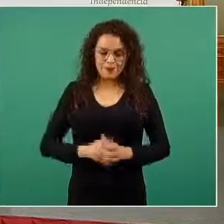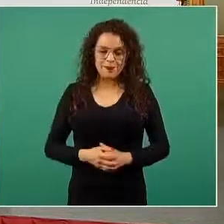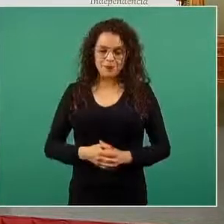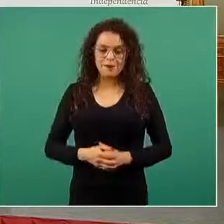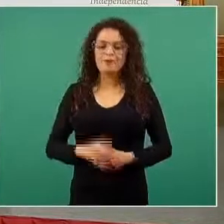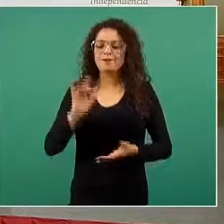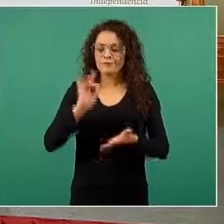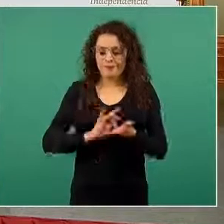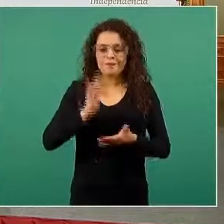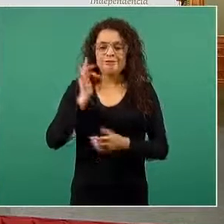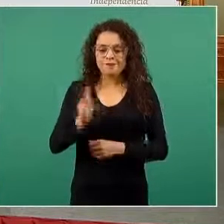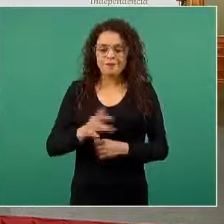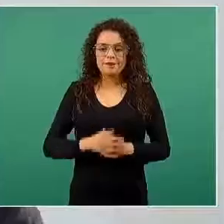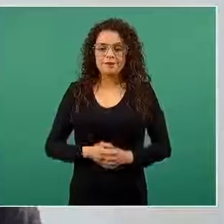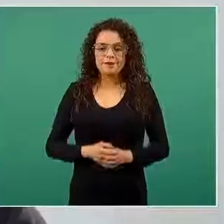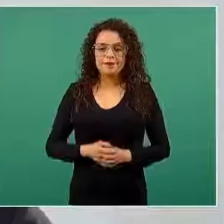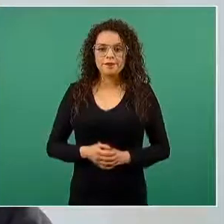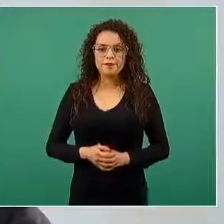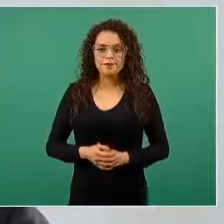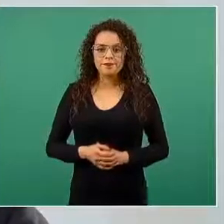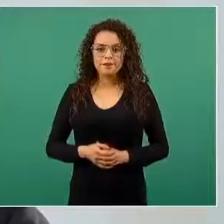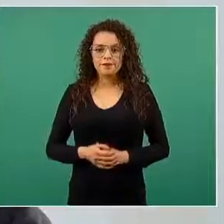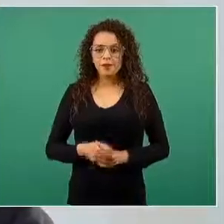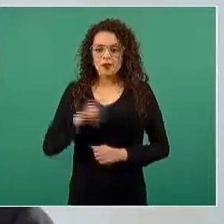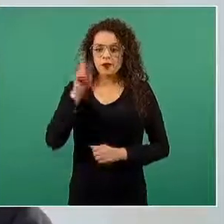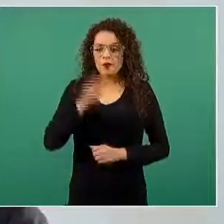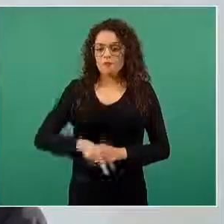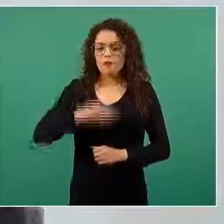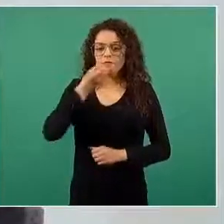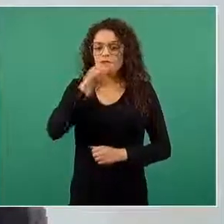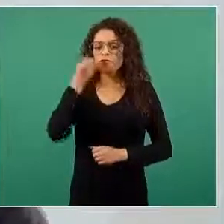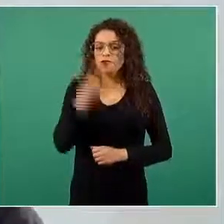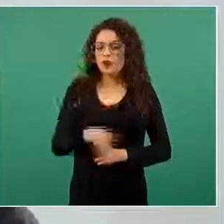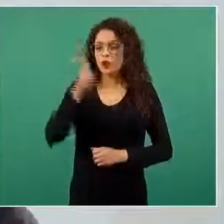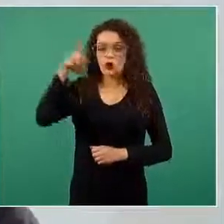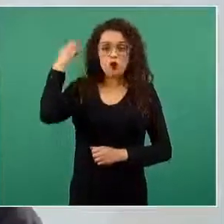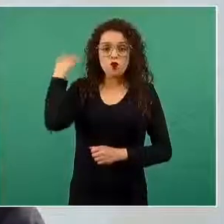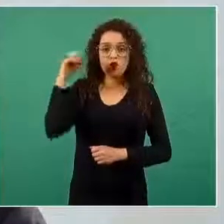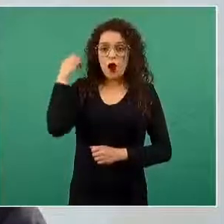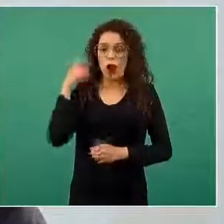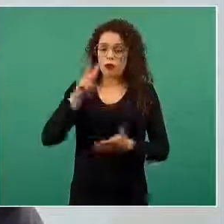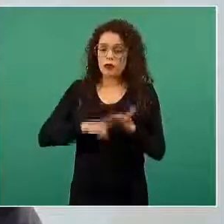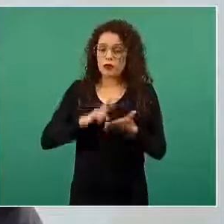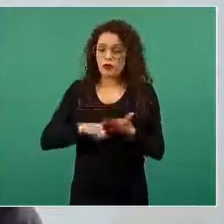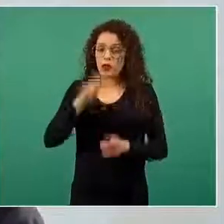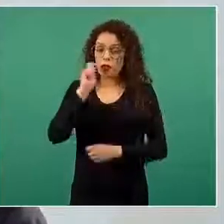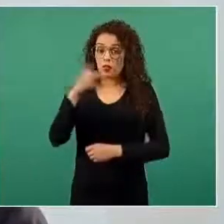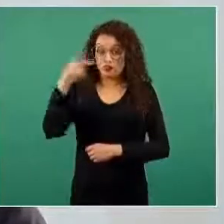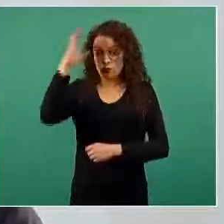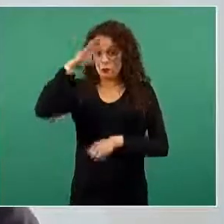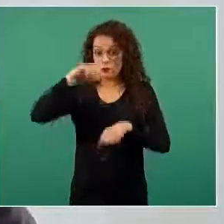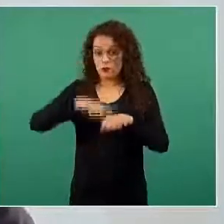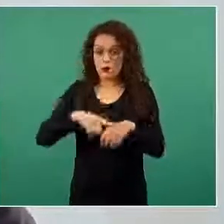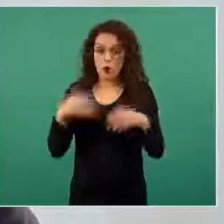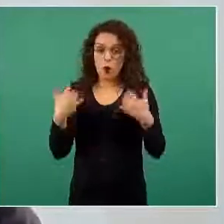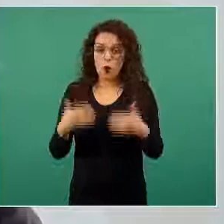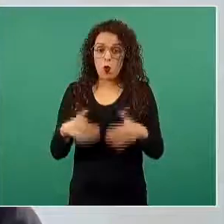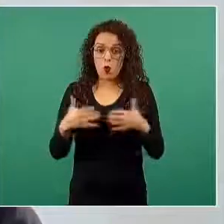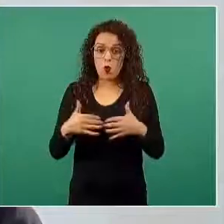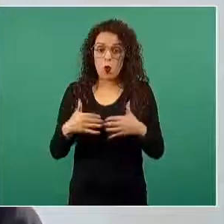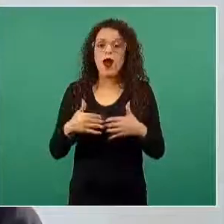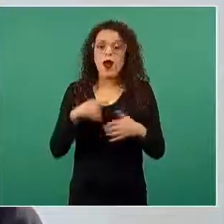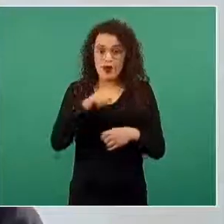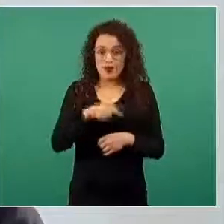Gracias. Una de las grandes maravillas que tiene Oaxaca es su riqueza cultural y se transforman en los alimentos.